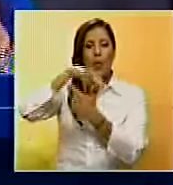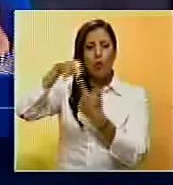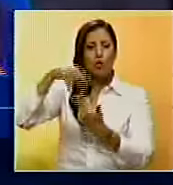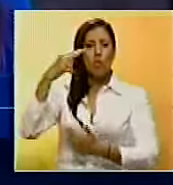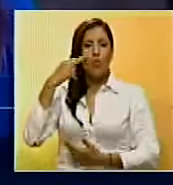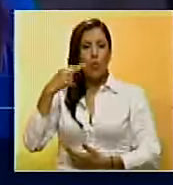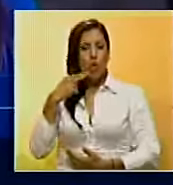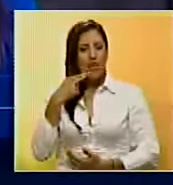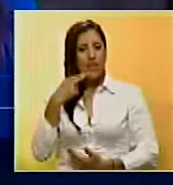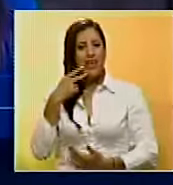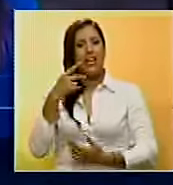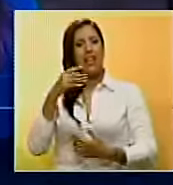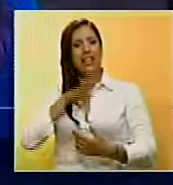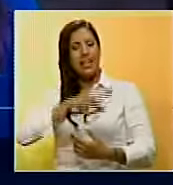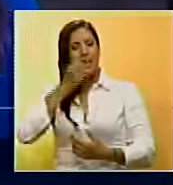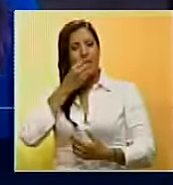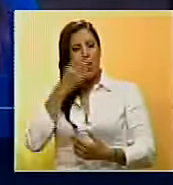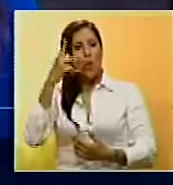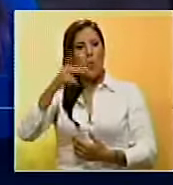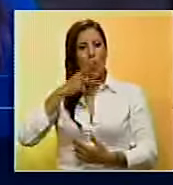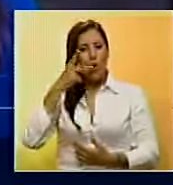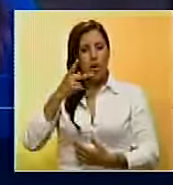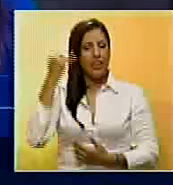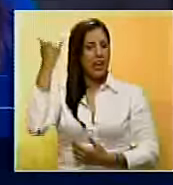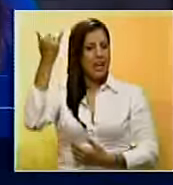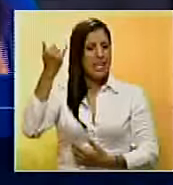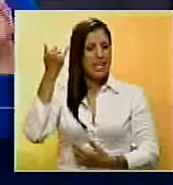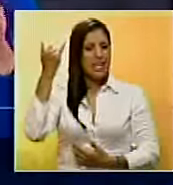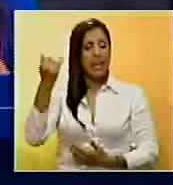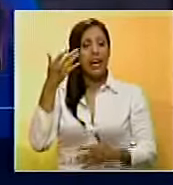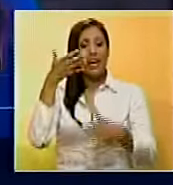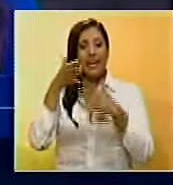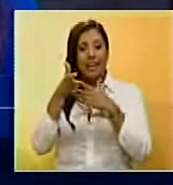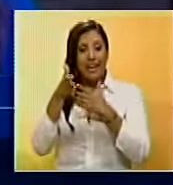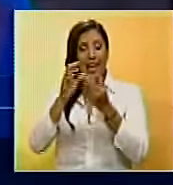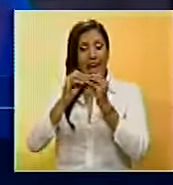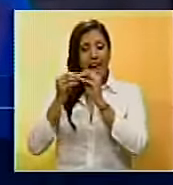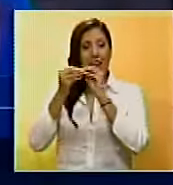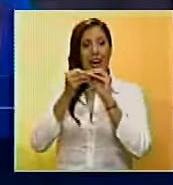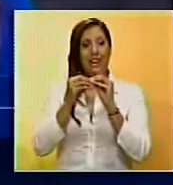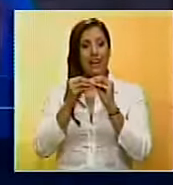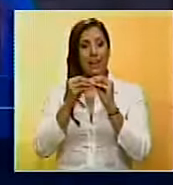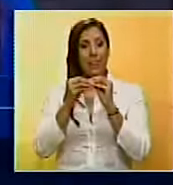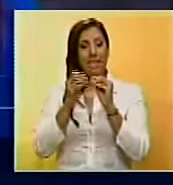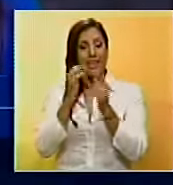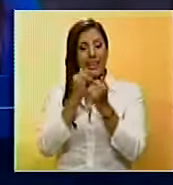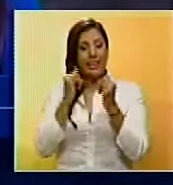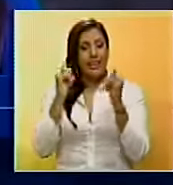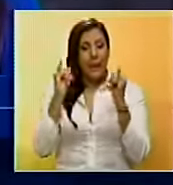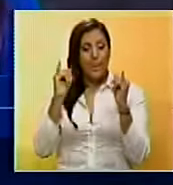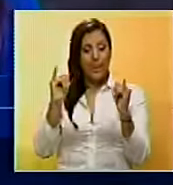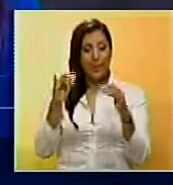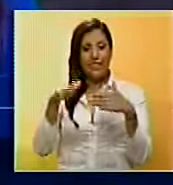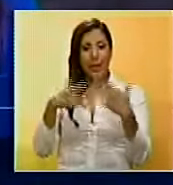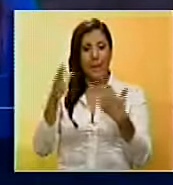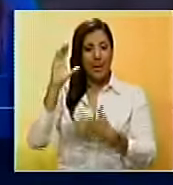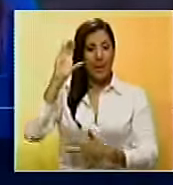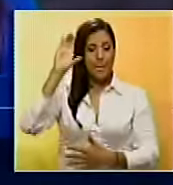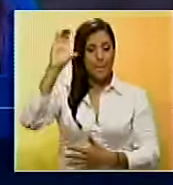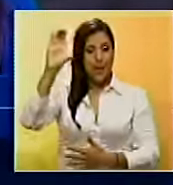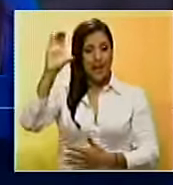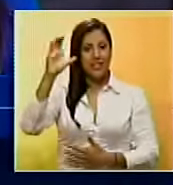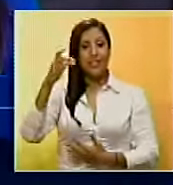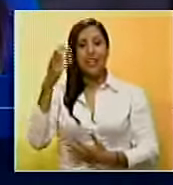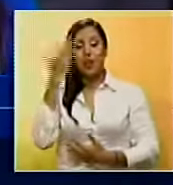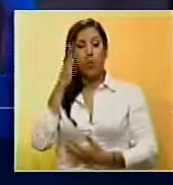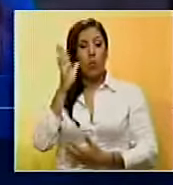bolivariana, un referente político, un referente ideológico que recompone la independencia para nuestro país y